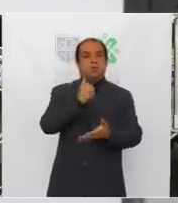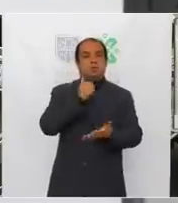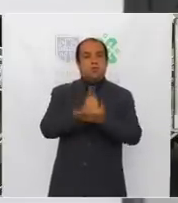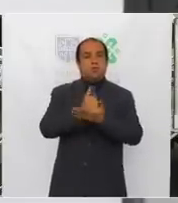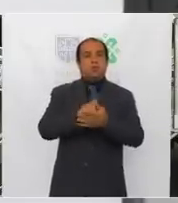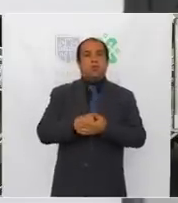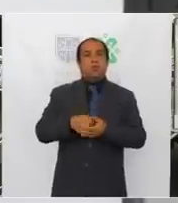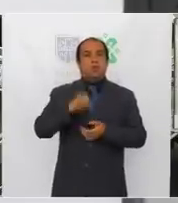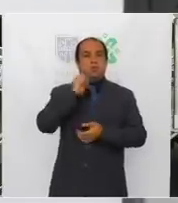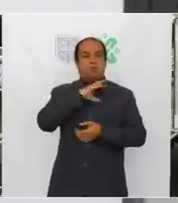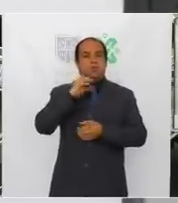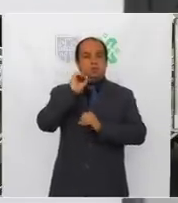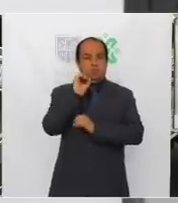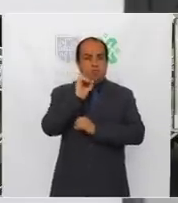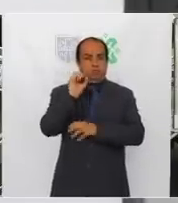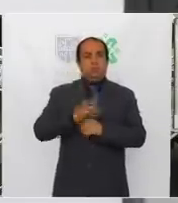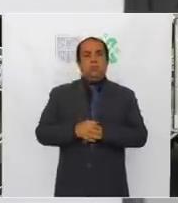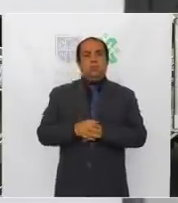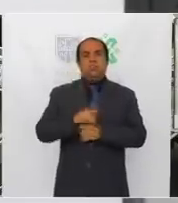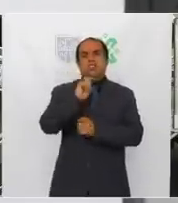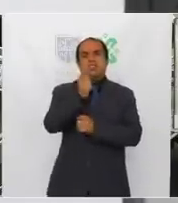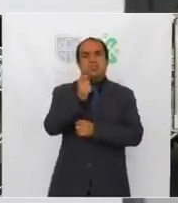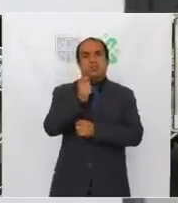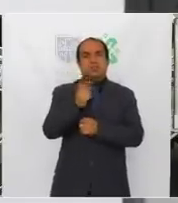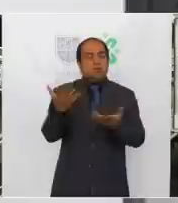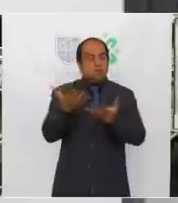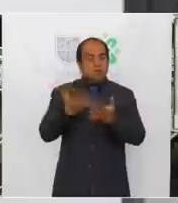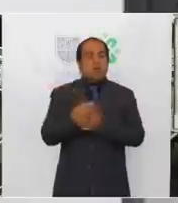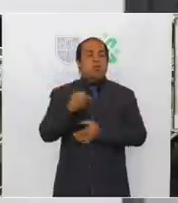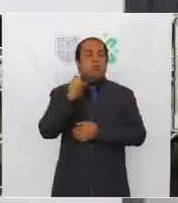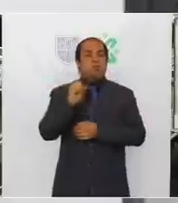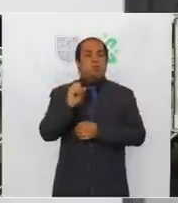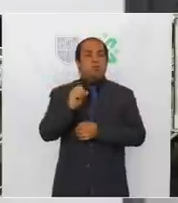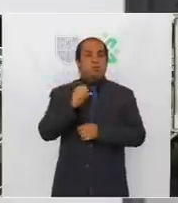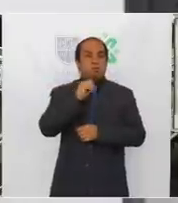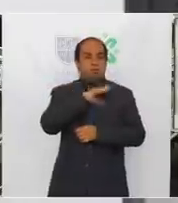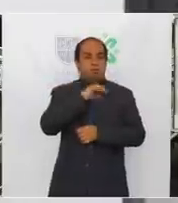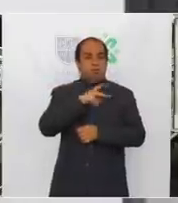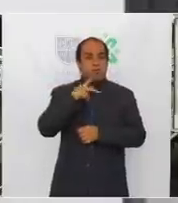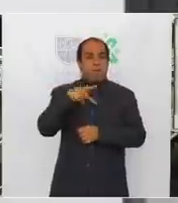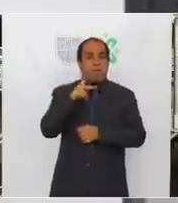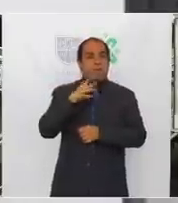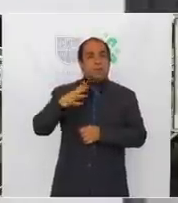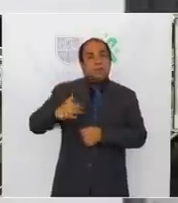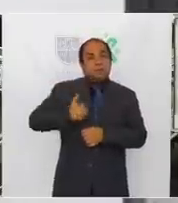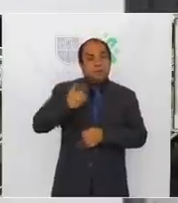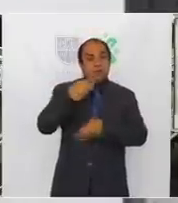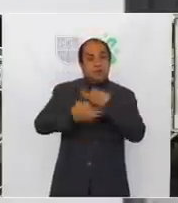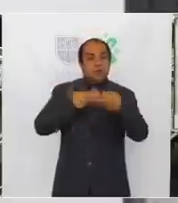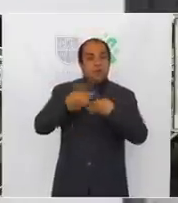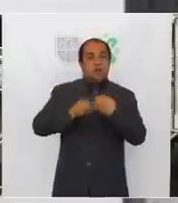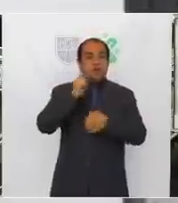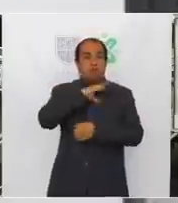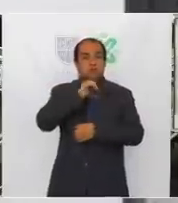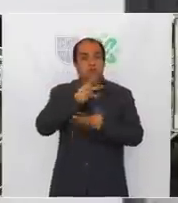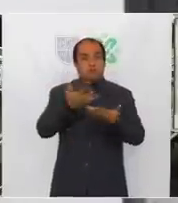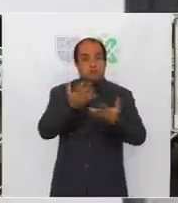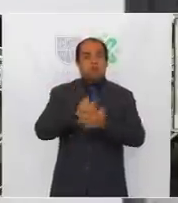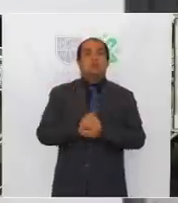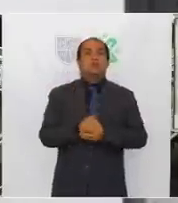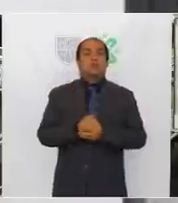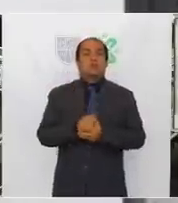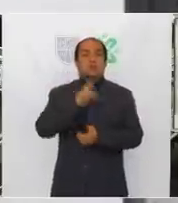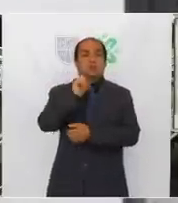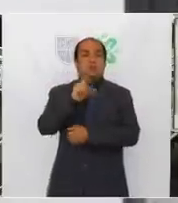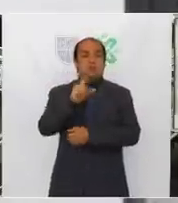cero. No quiere decir necesariamente que no se genere basura, sino que se aprovecha toda la basura que se genera y